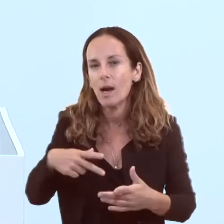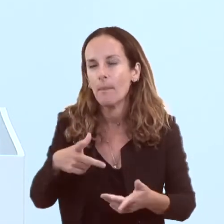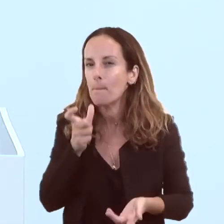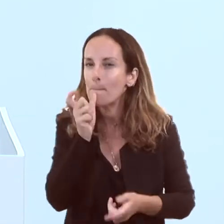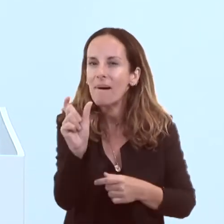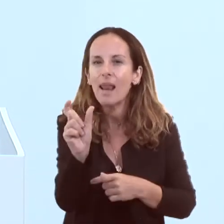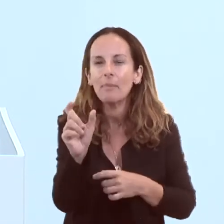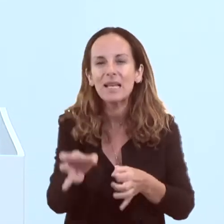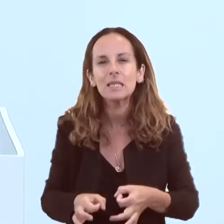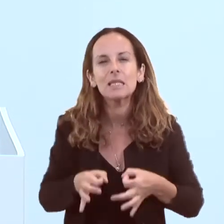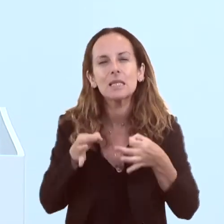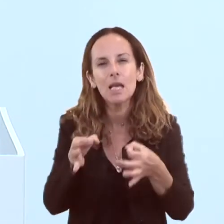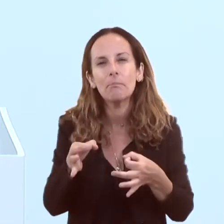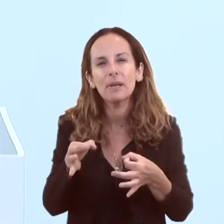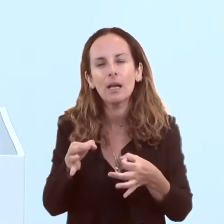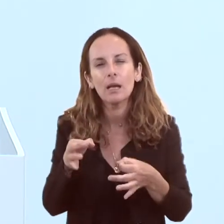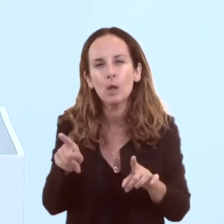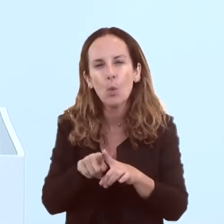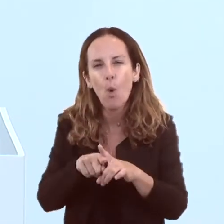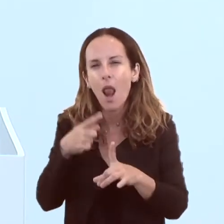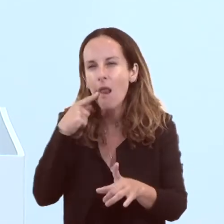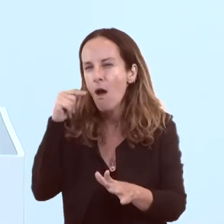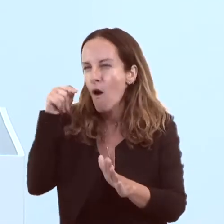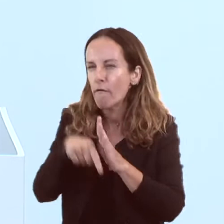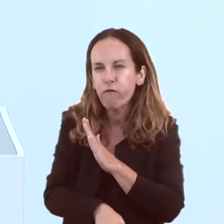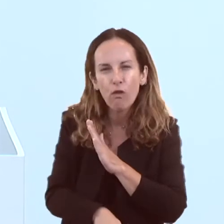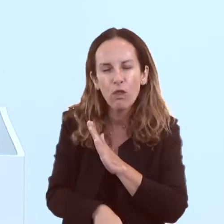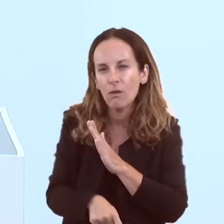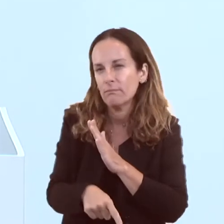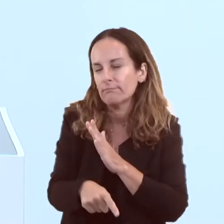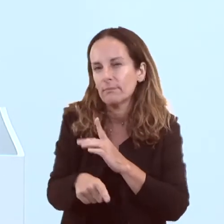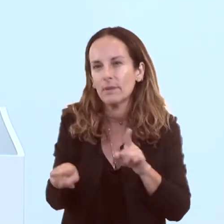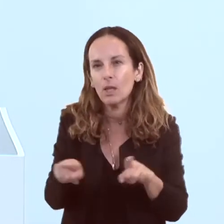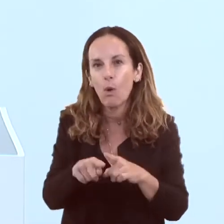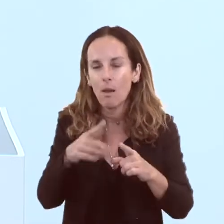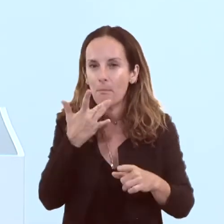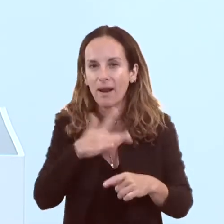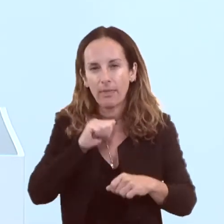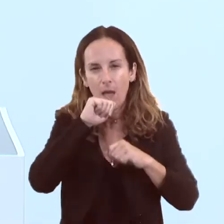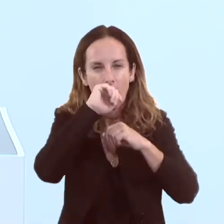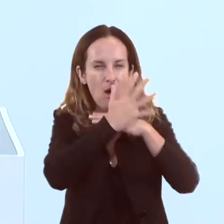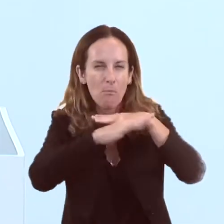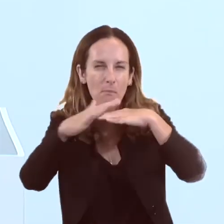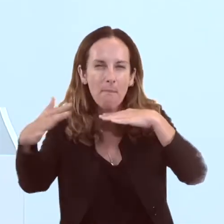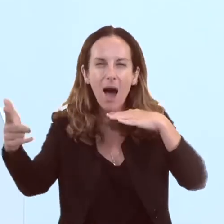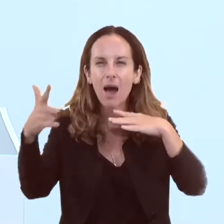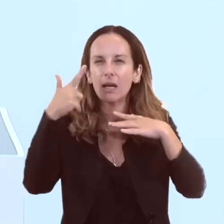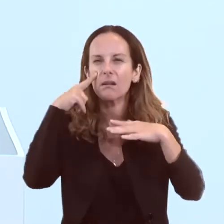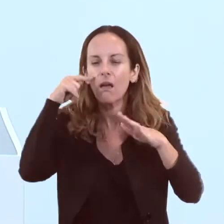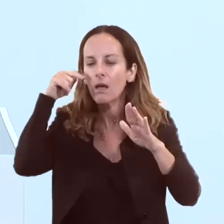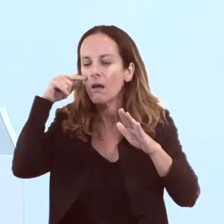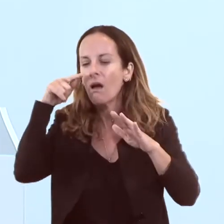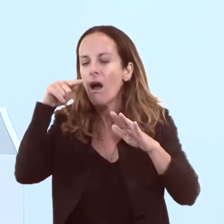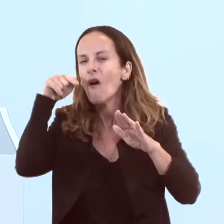preserva un fondo salvaje como si fuera un océano inhóspito no o el fondo